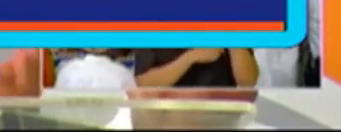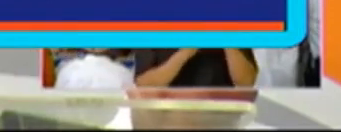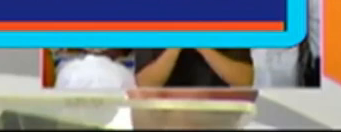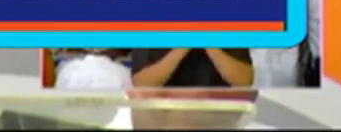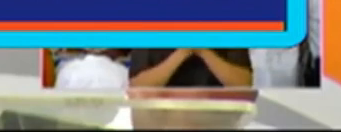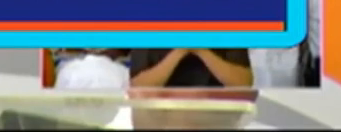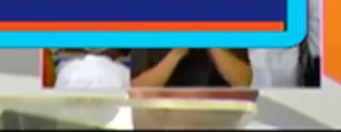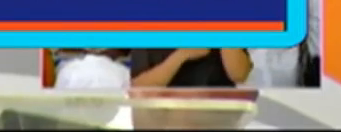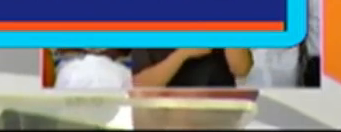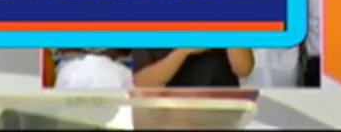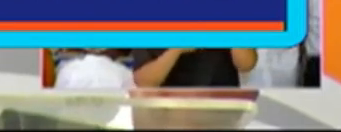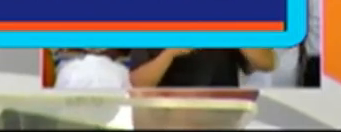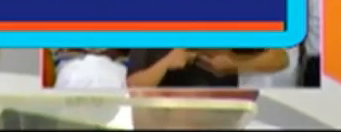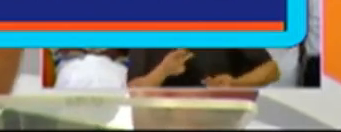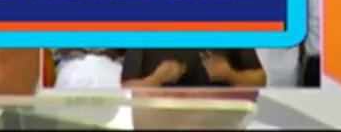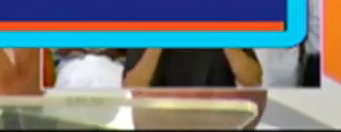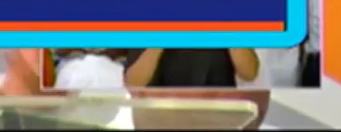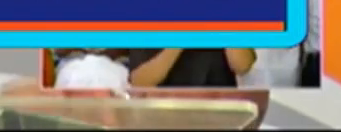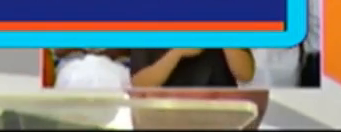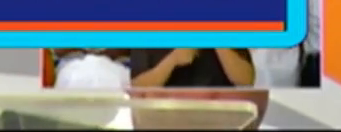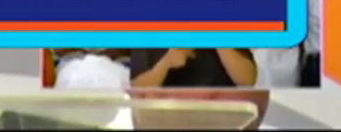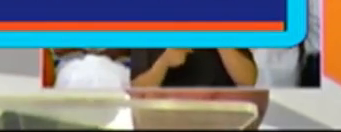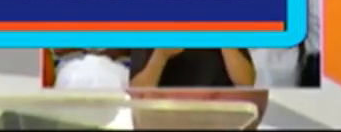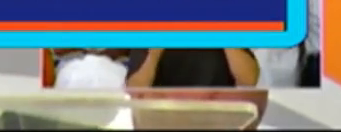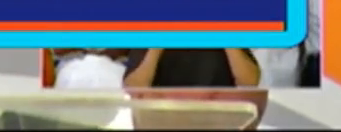tema también, hablamos de política y, cómo no, de la